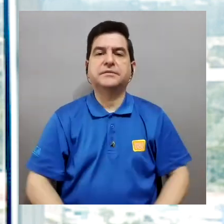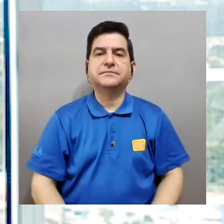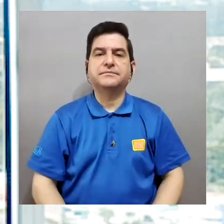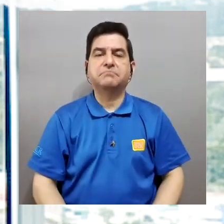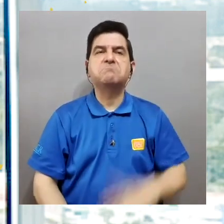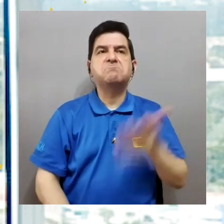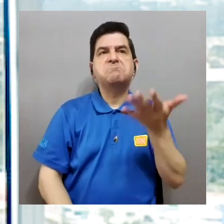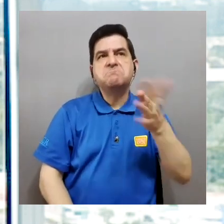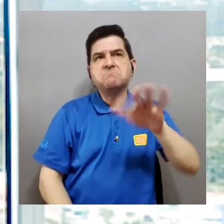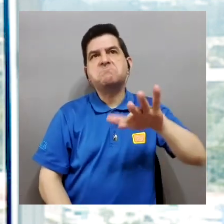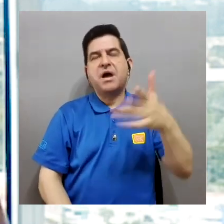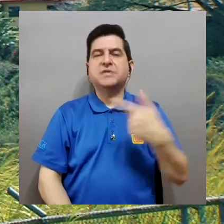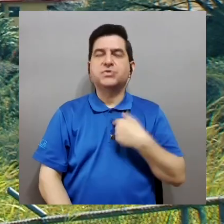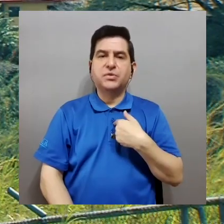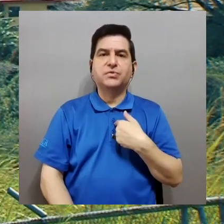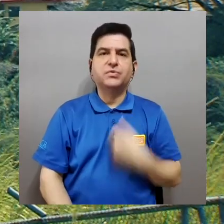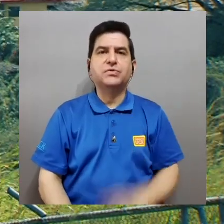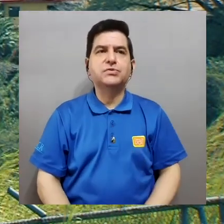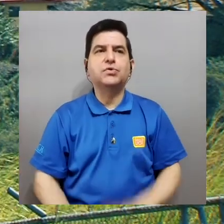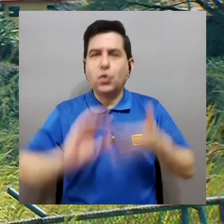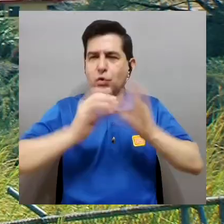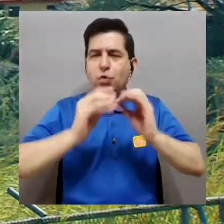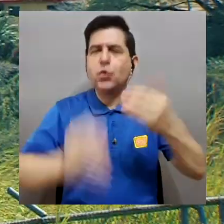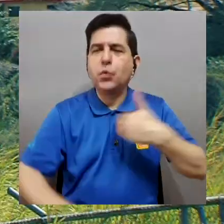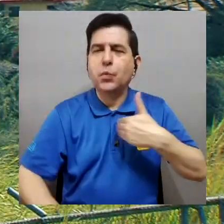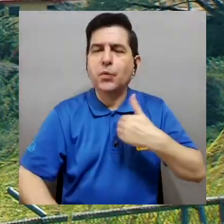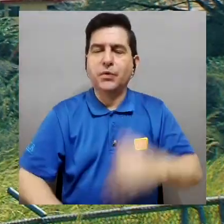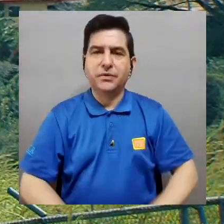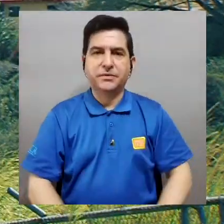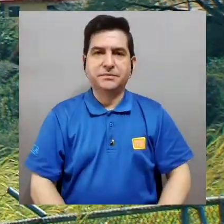entonces más o menos te puedo dar así como un dato.